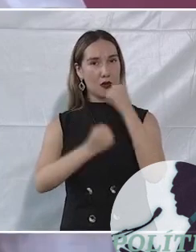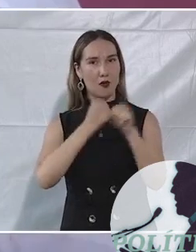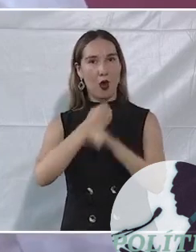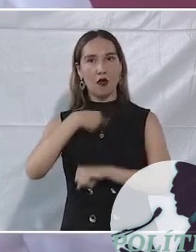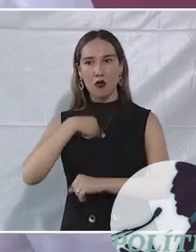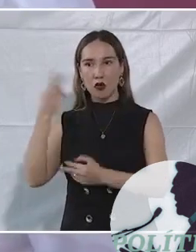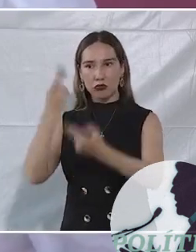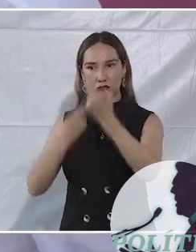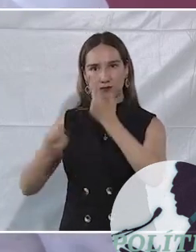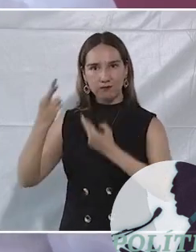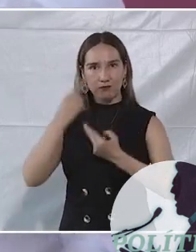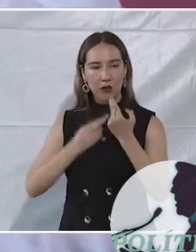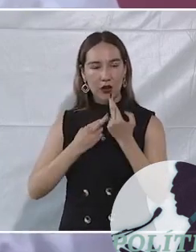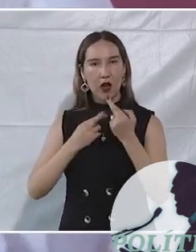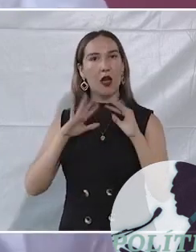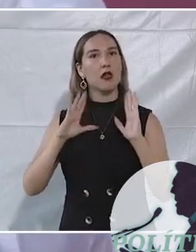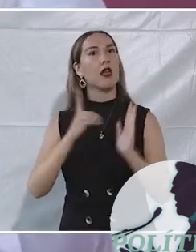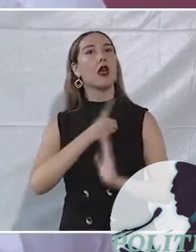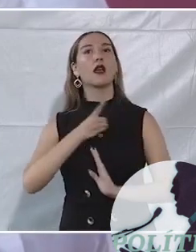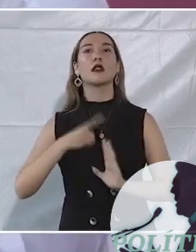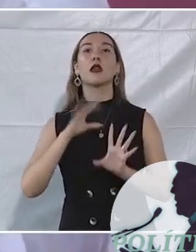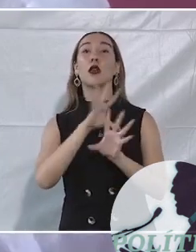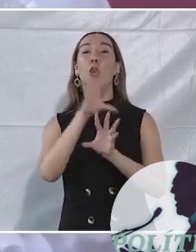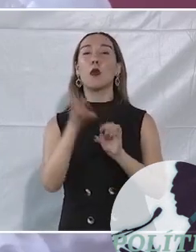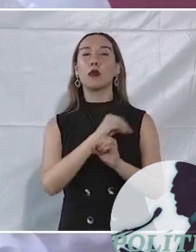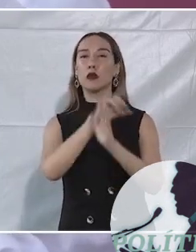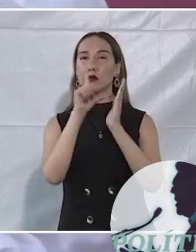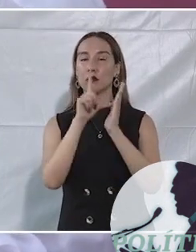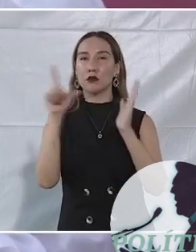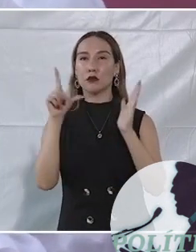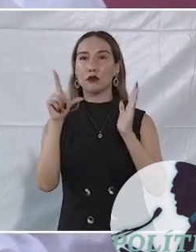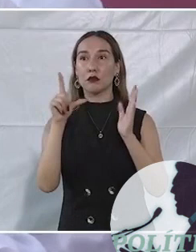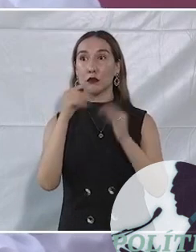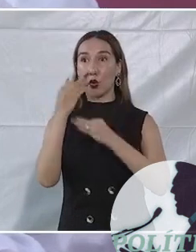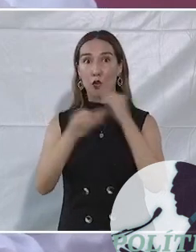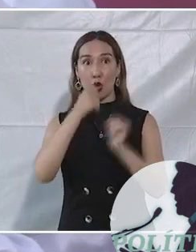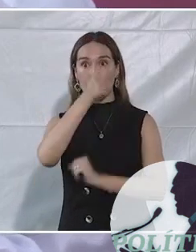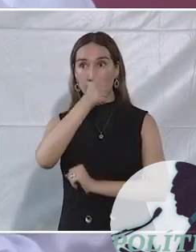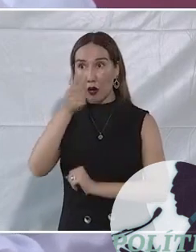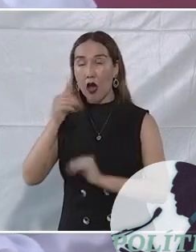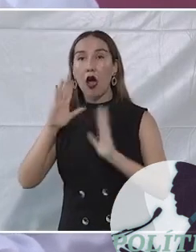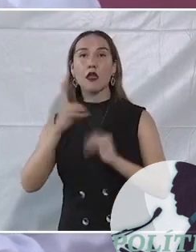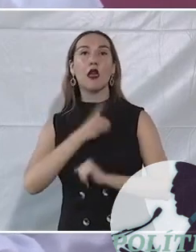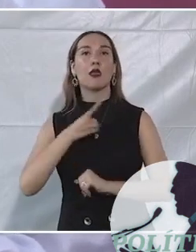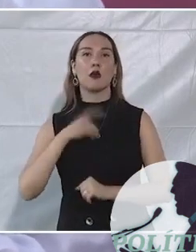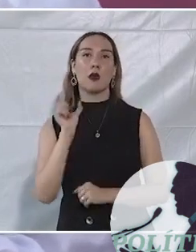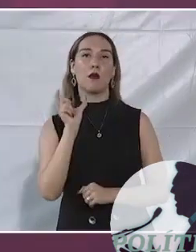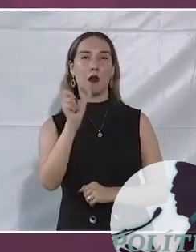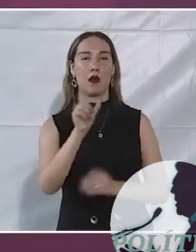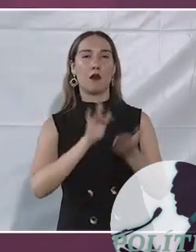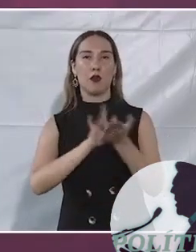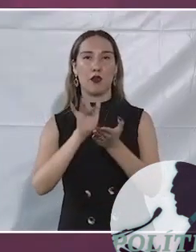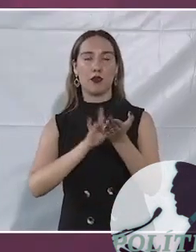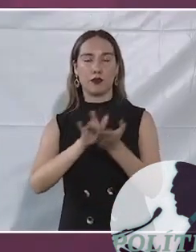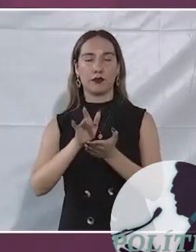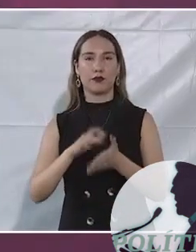ya habrán recibido todos sus fertilizantes. Cuando